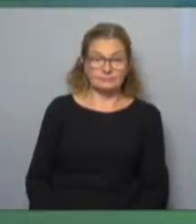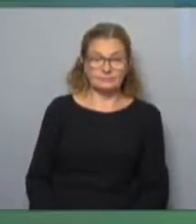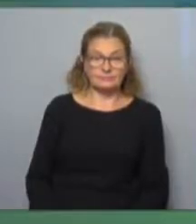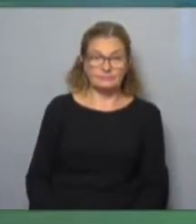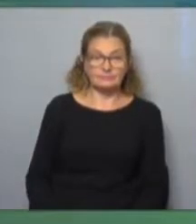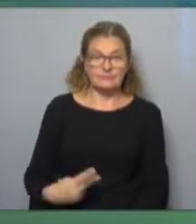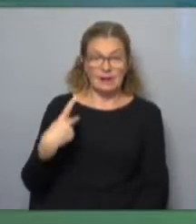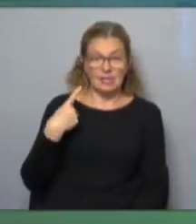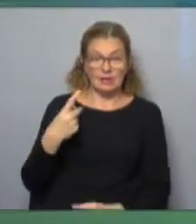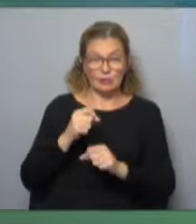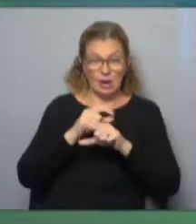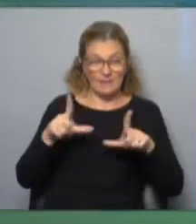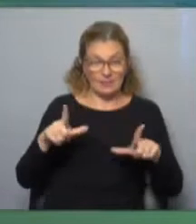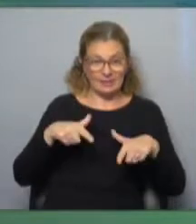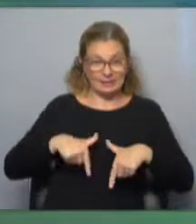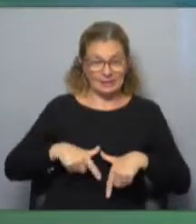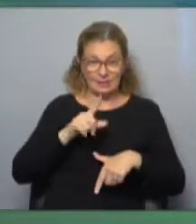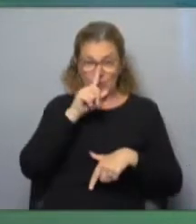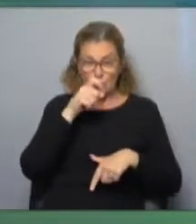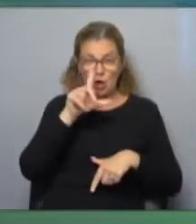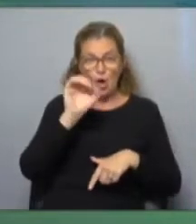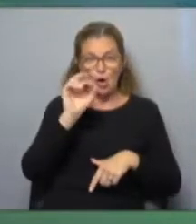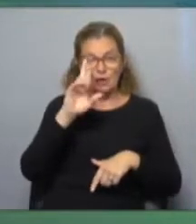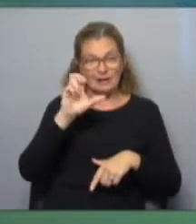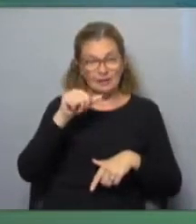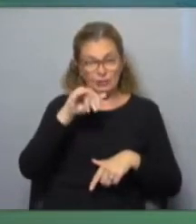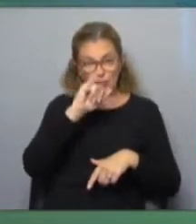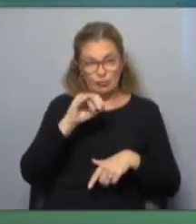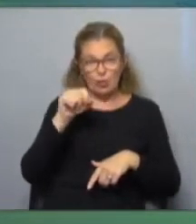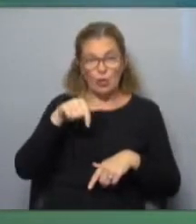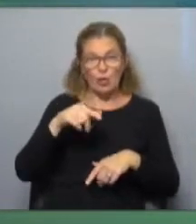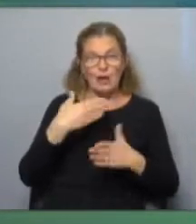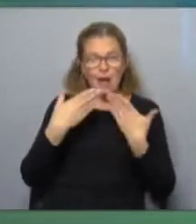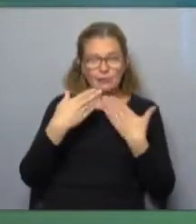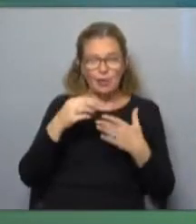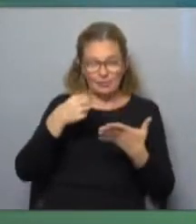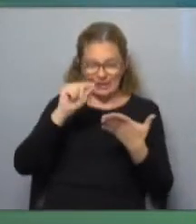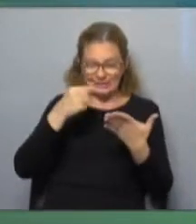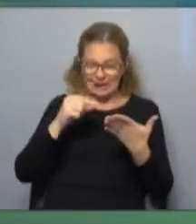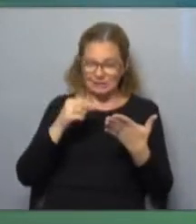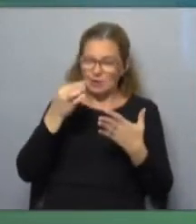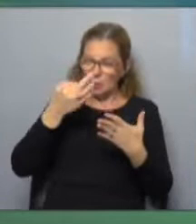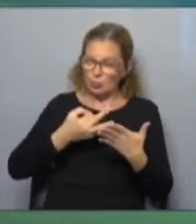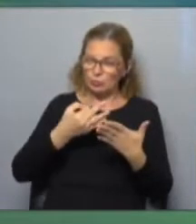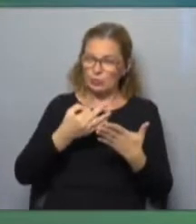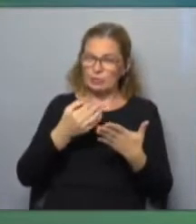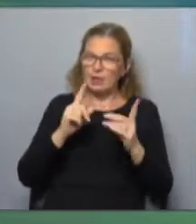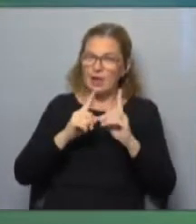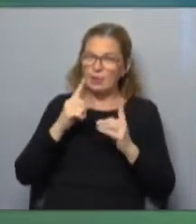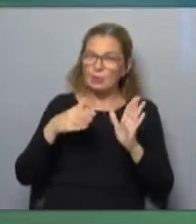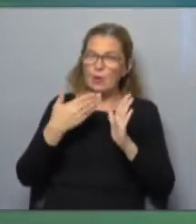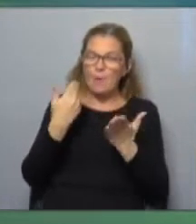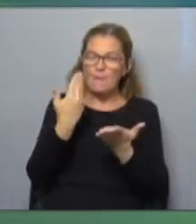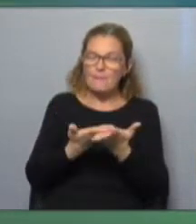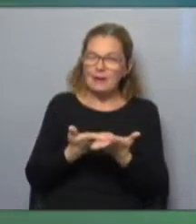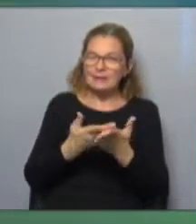El director de limpieza de la Intendencia de Montevideo, Ignacio Lorenzo, amplió hoy en Ciudad Viva detalles de justamente algunos de los planes